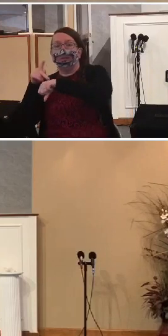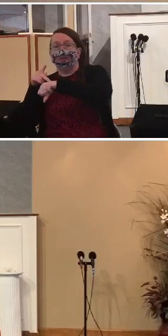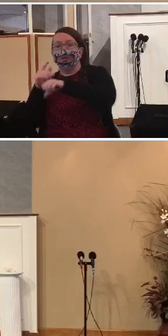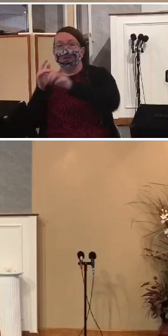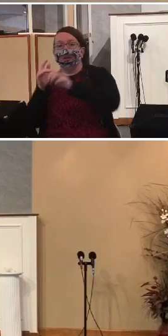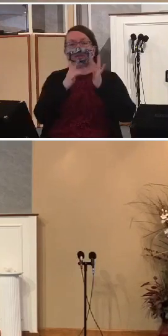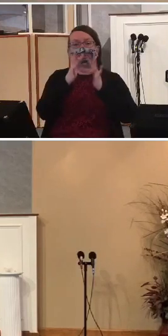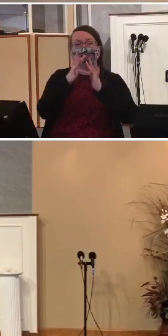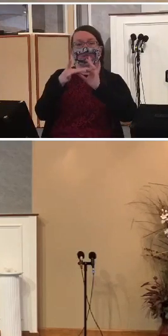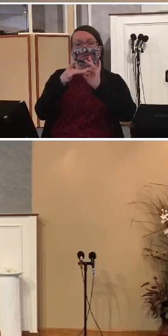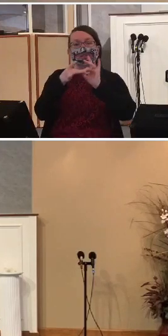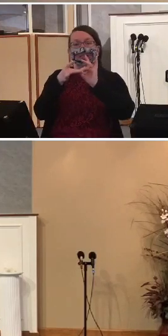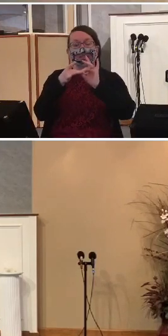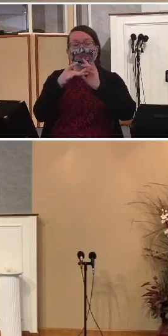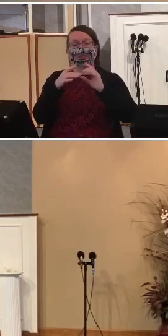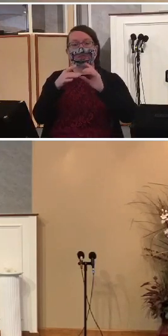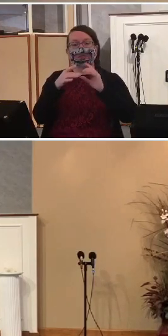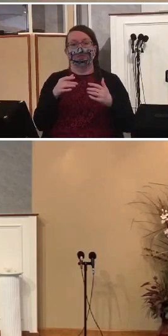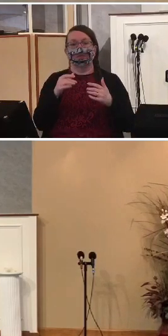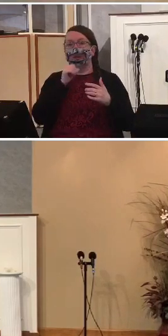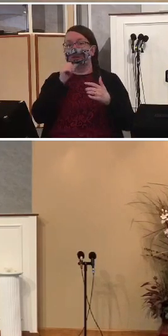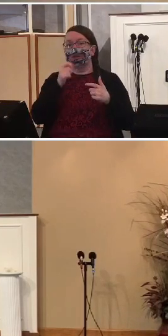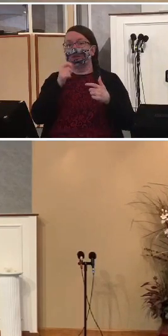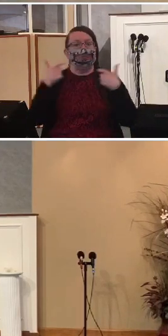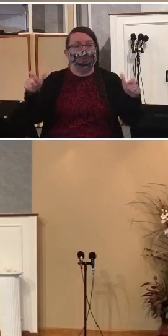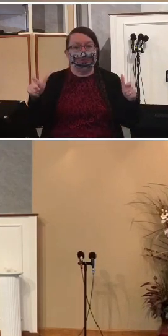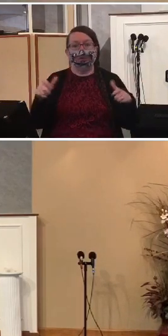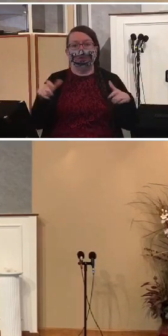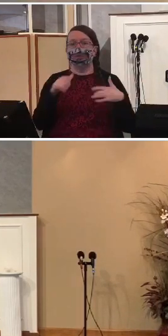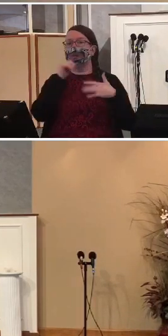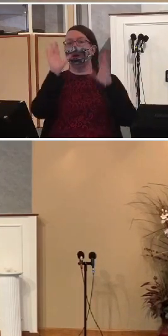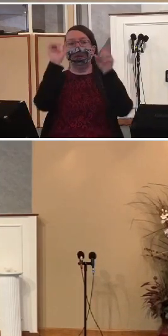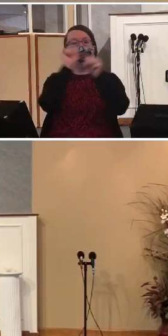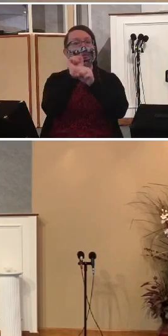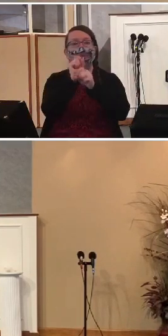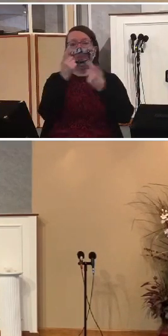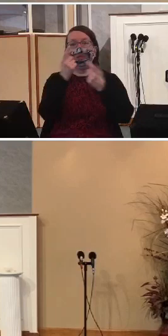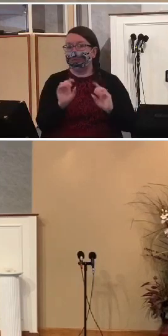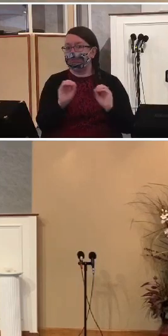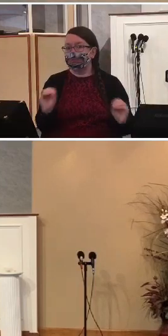haber sentido para conectar a Pedro con Jesús. No hubo un gran milagro.